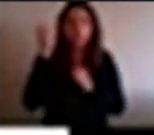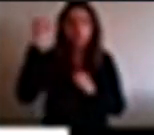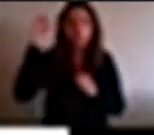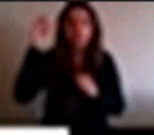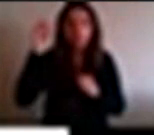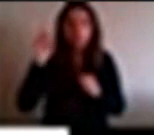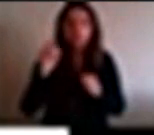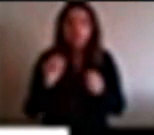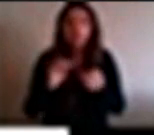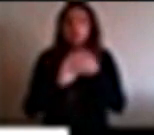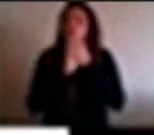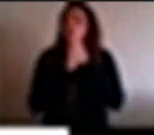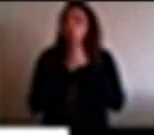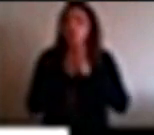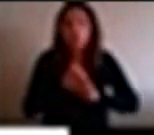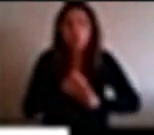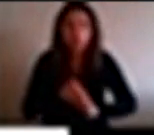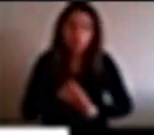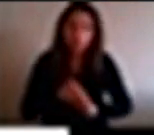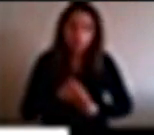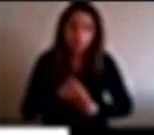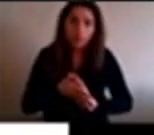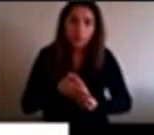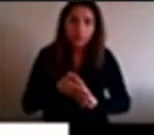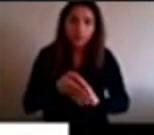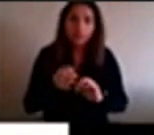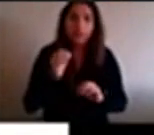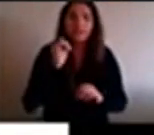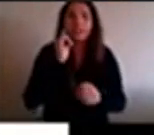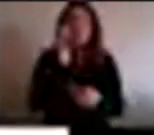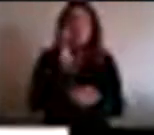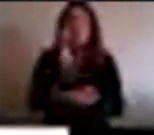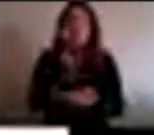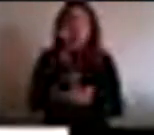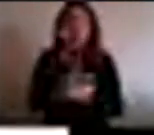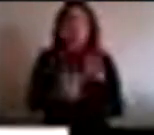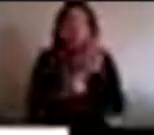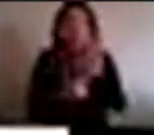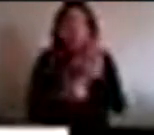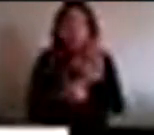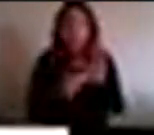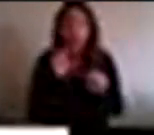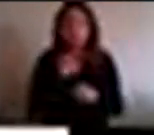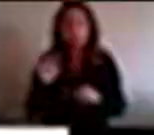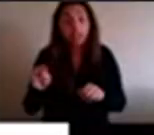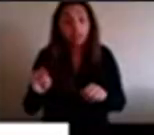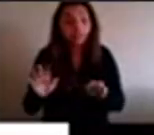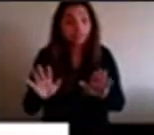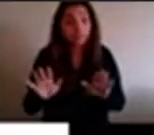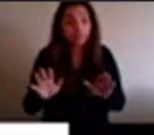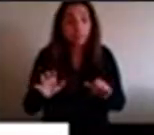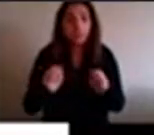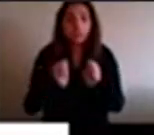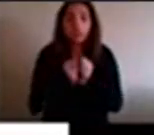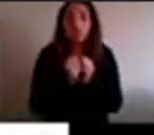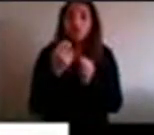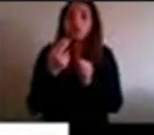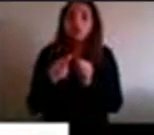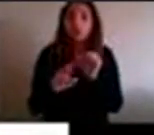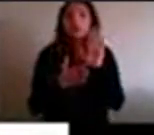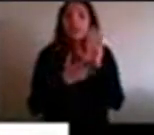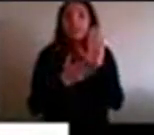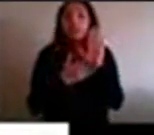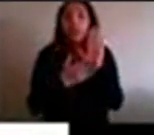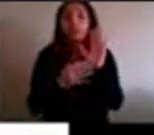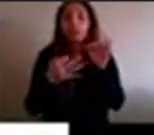y los pagos de seguridad. Solo presentó 24 trabajo y con sus respectivas certificaciones, pero realmente la